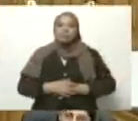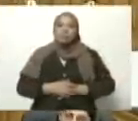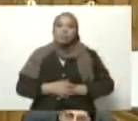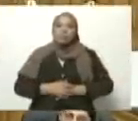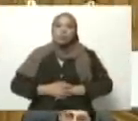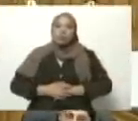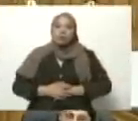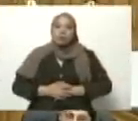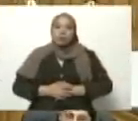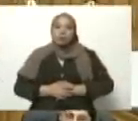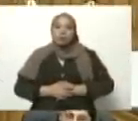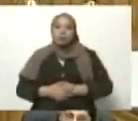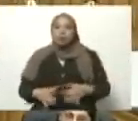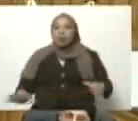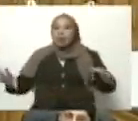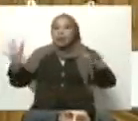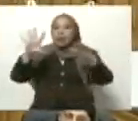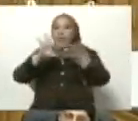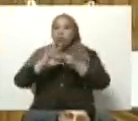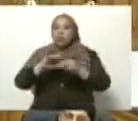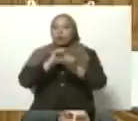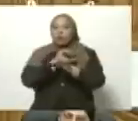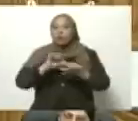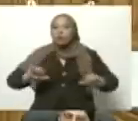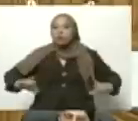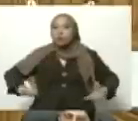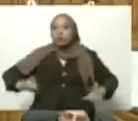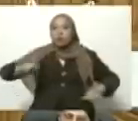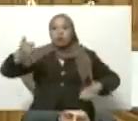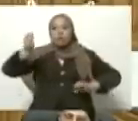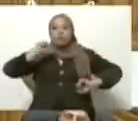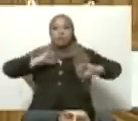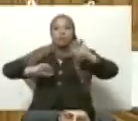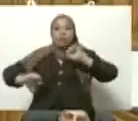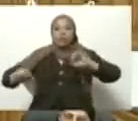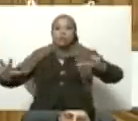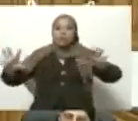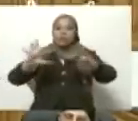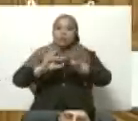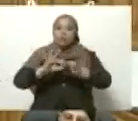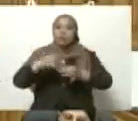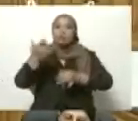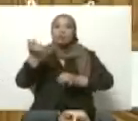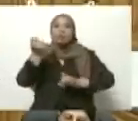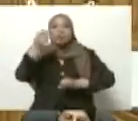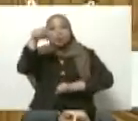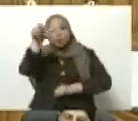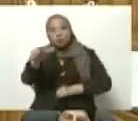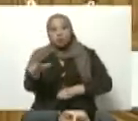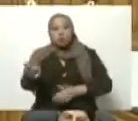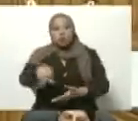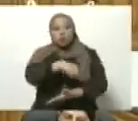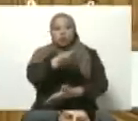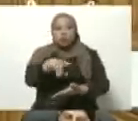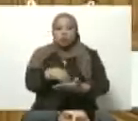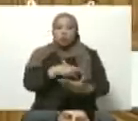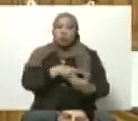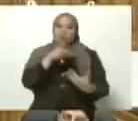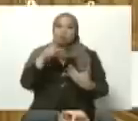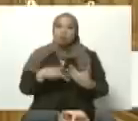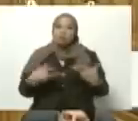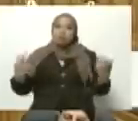La unidad del pueblo y de nuestra Fuerza Armada Bolivariana es clave para la victoria. La unidad de nuestra dirigencia nacional, regional y local es clave